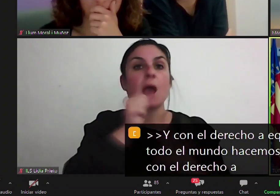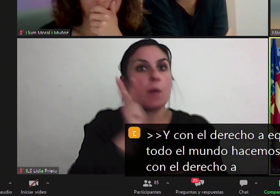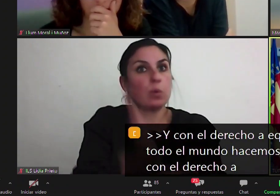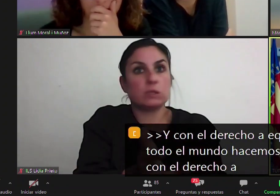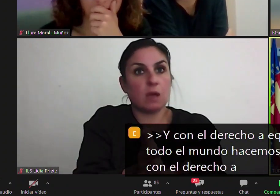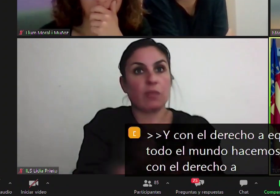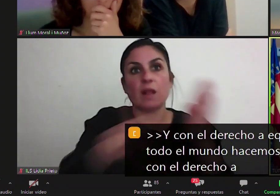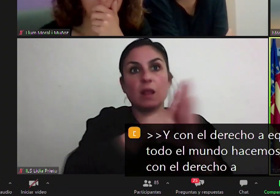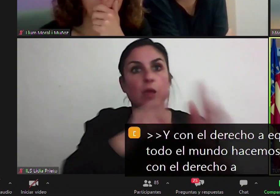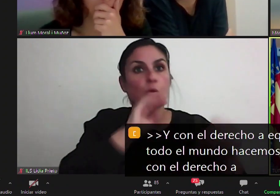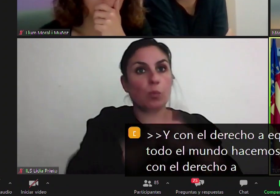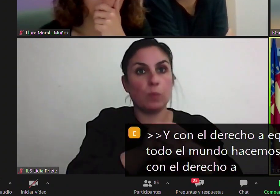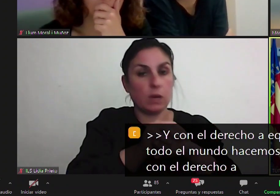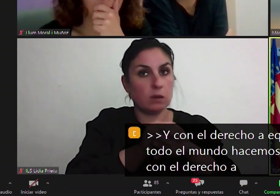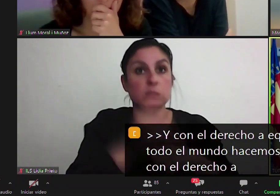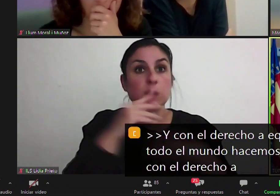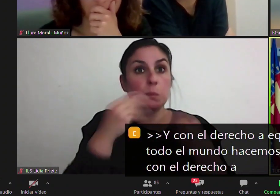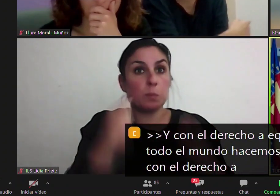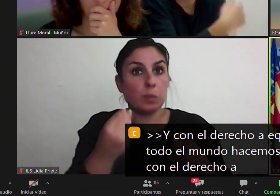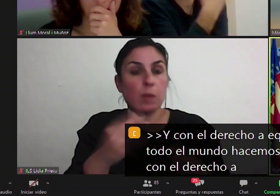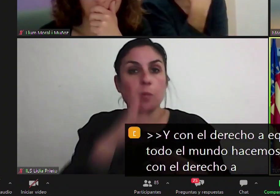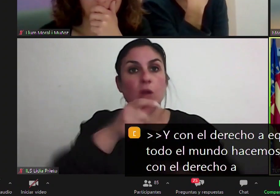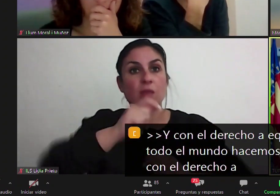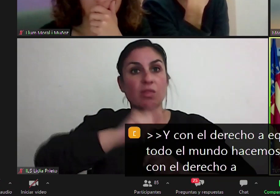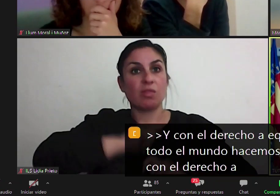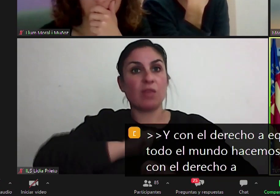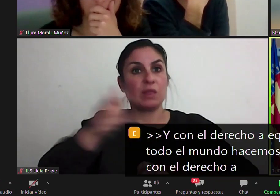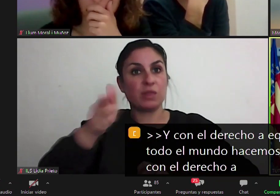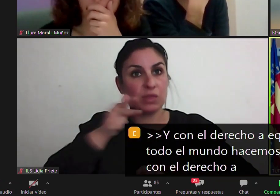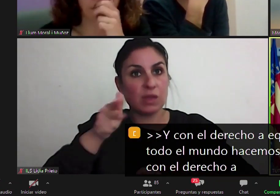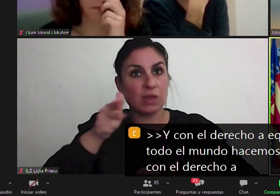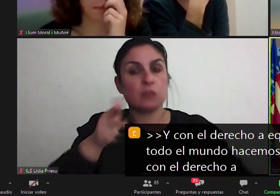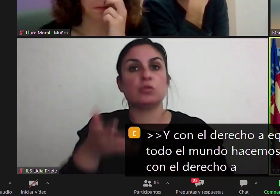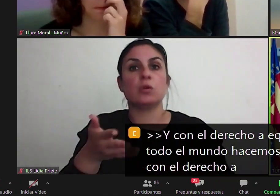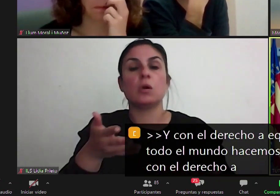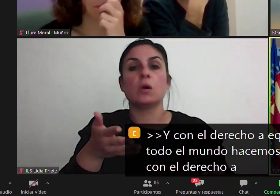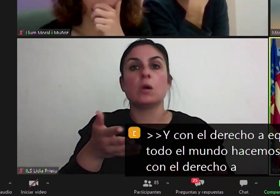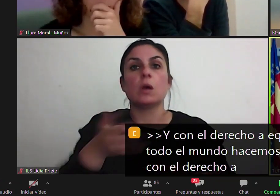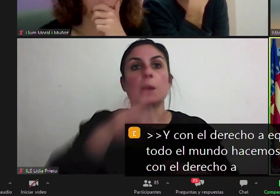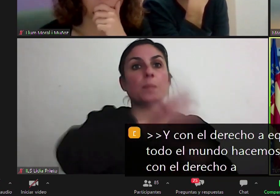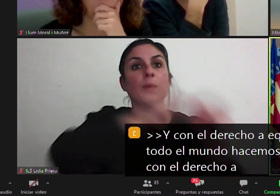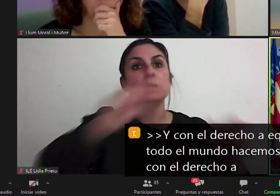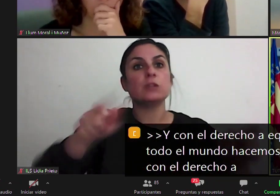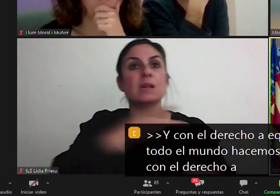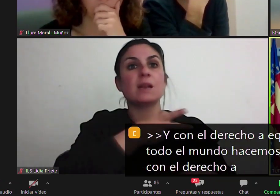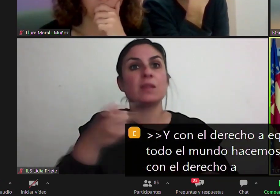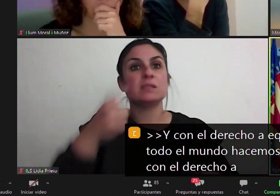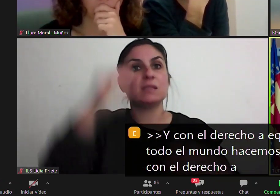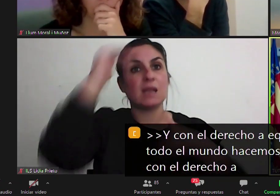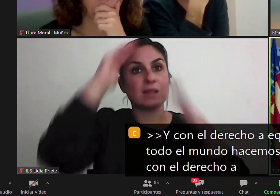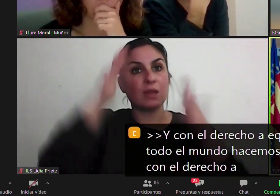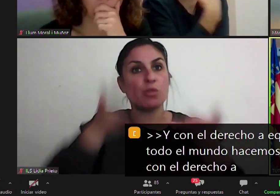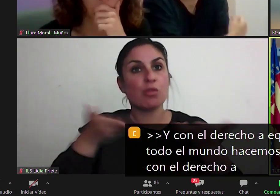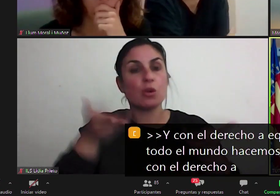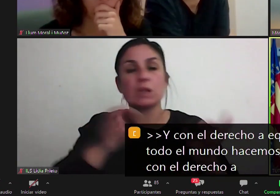en la ley, que está muy bien porque además otorga derechos a personas que necesitan una atención especial en